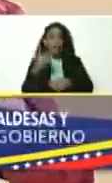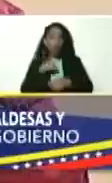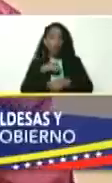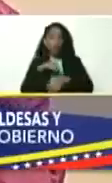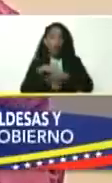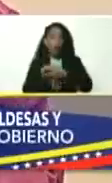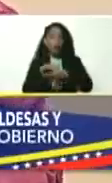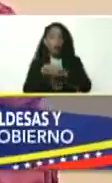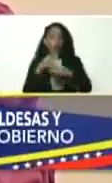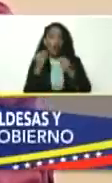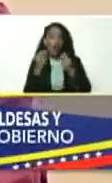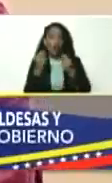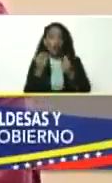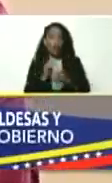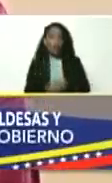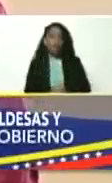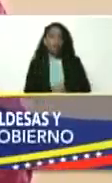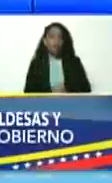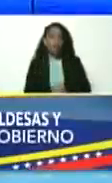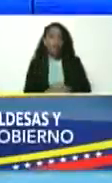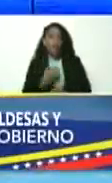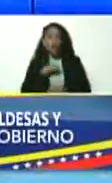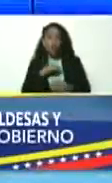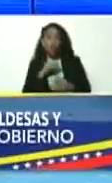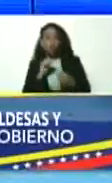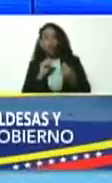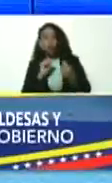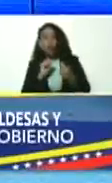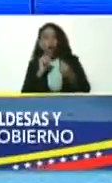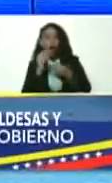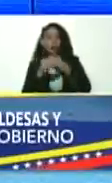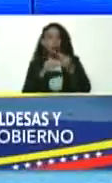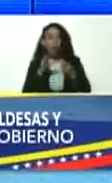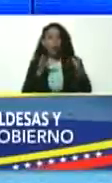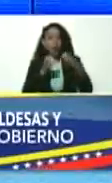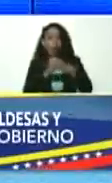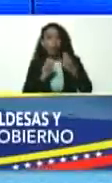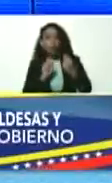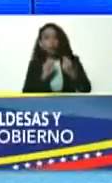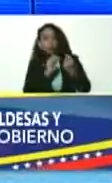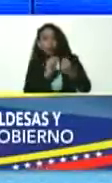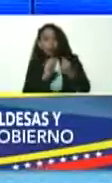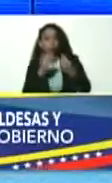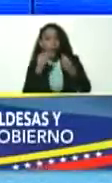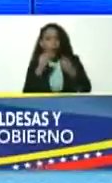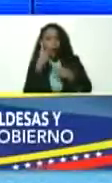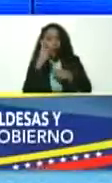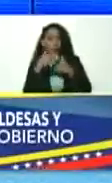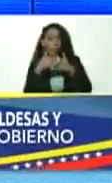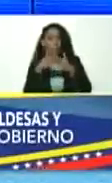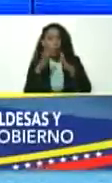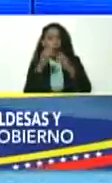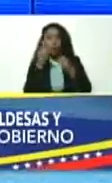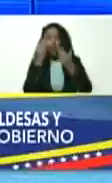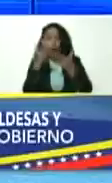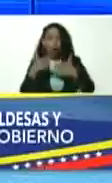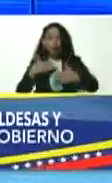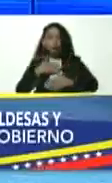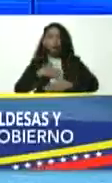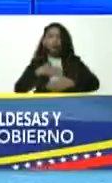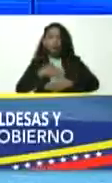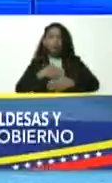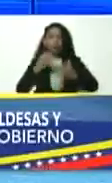de la economía estamos afinando todos los detalles para una apertura buena satisfactoria